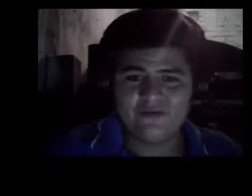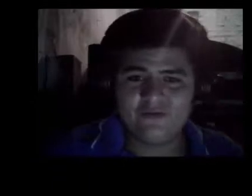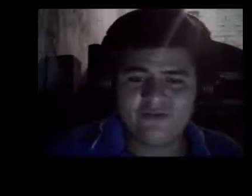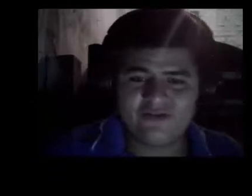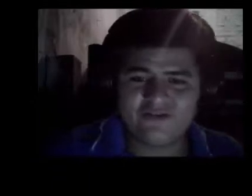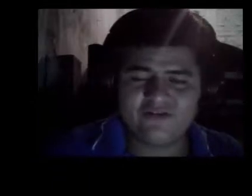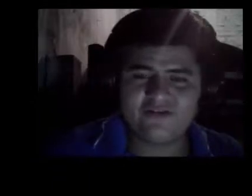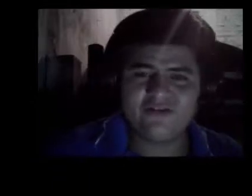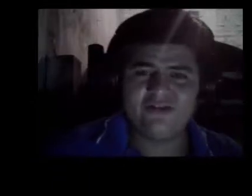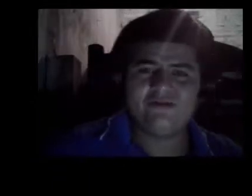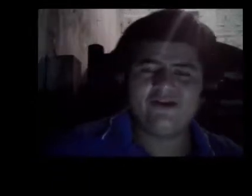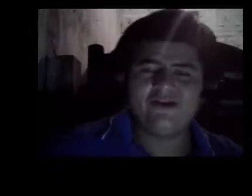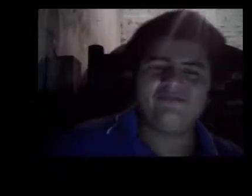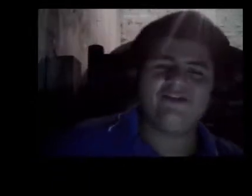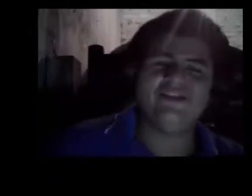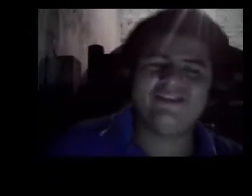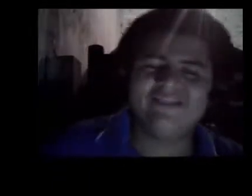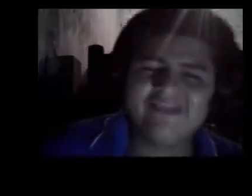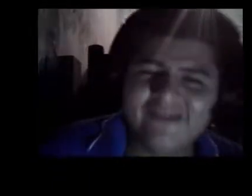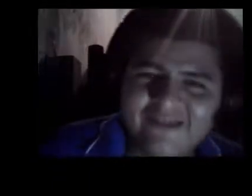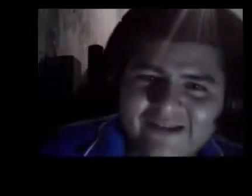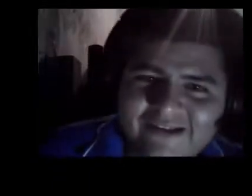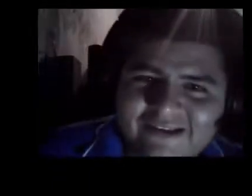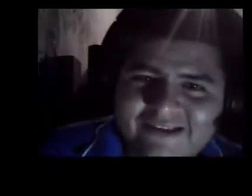Ese año nuevo trazado aquí de bajo.